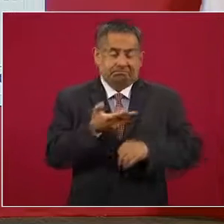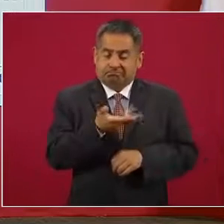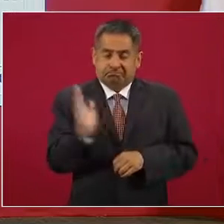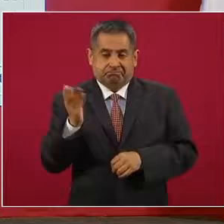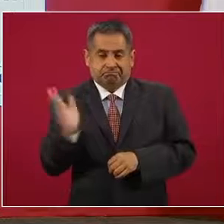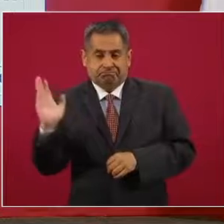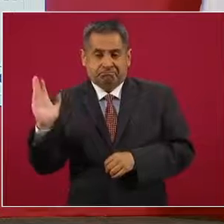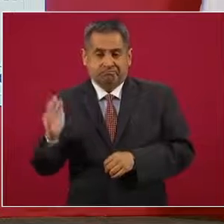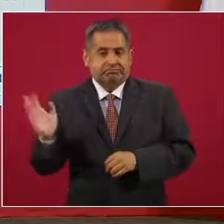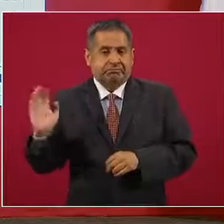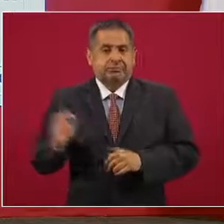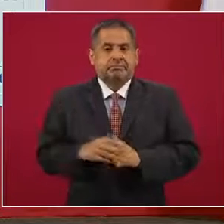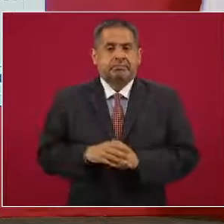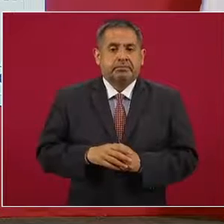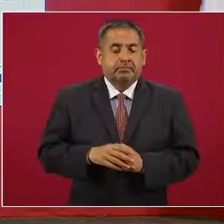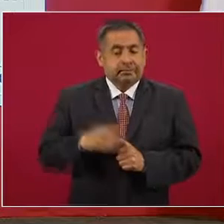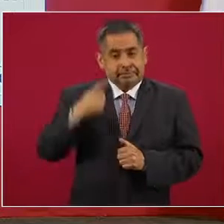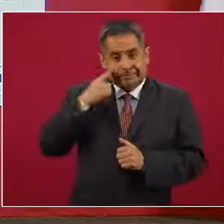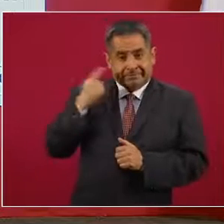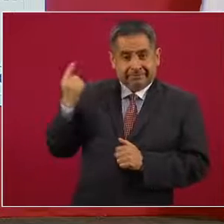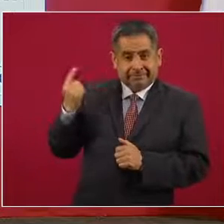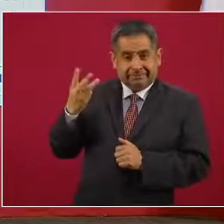Este trimestre